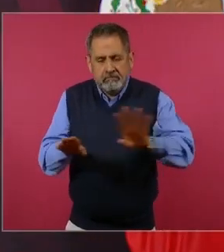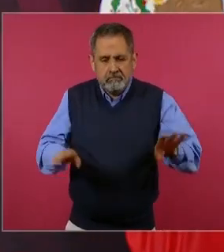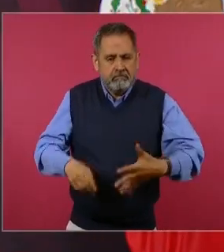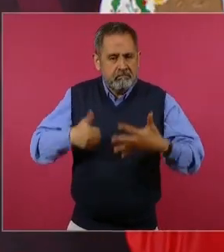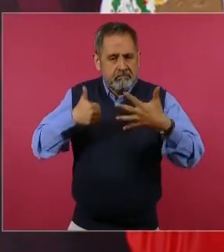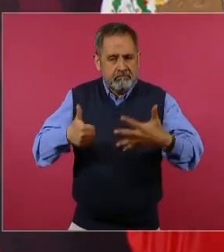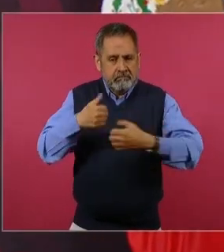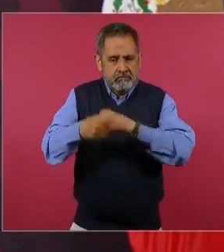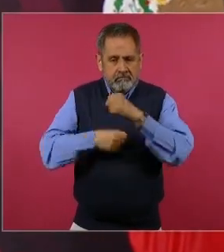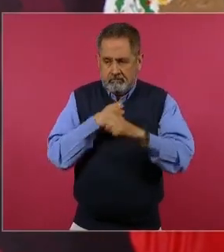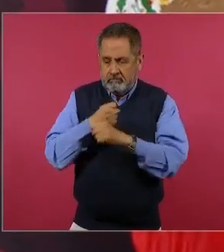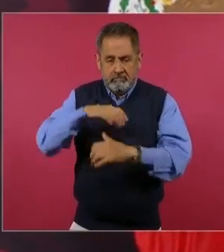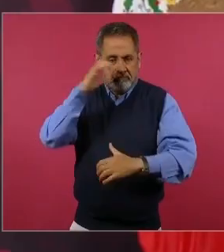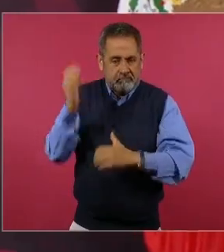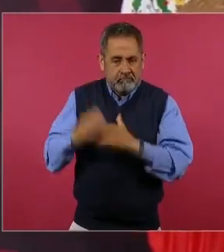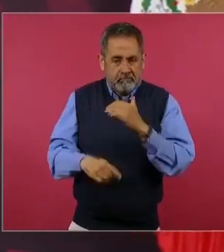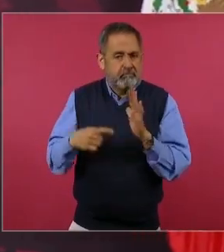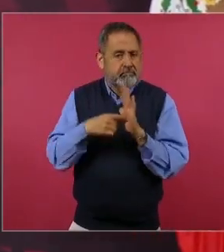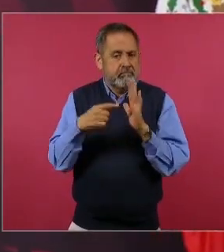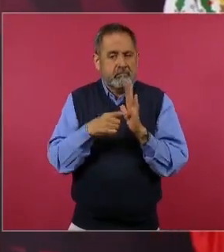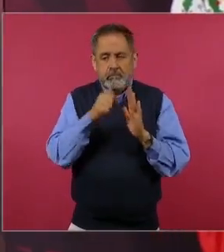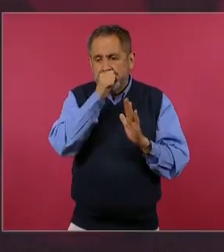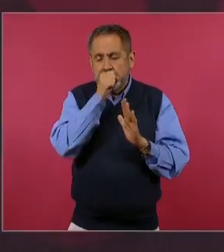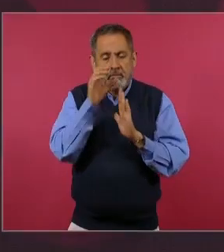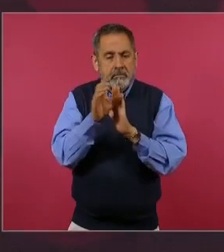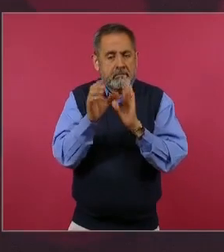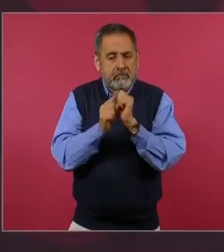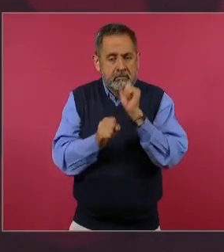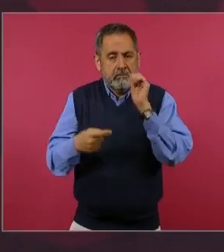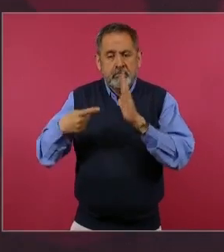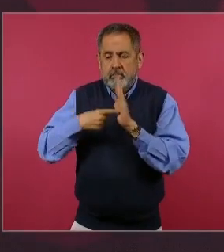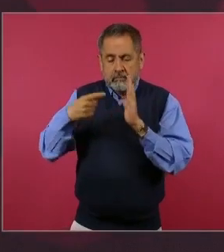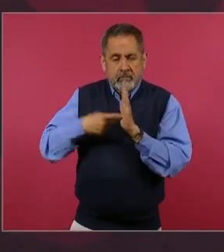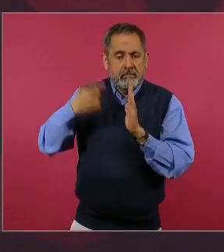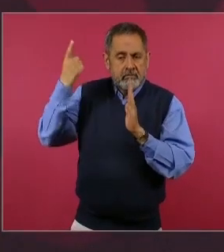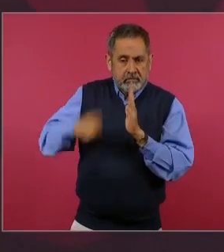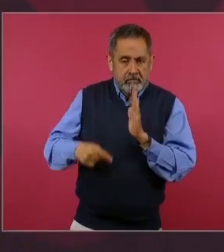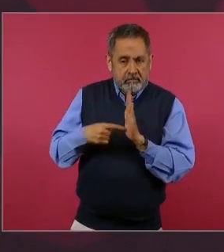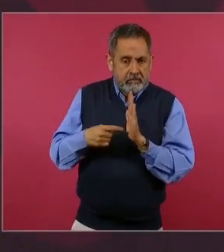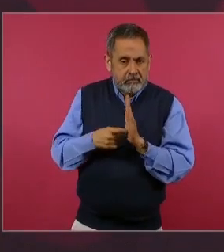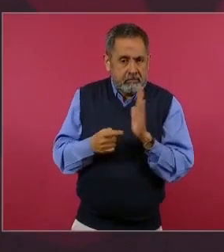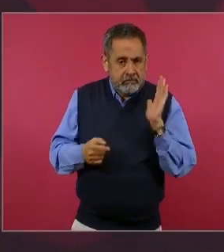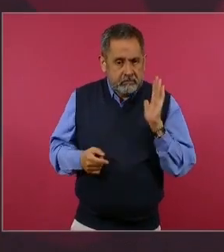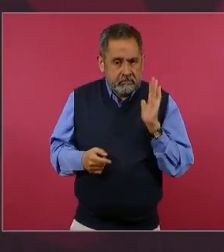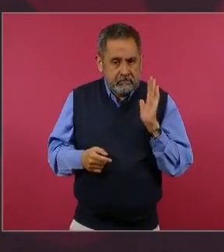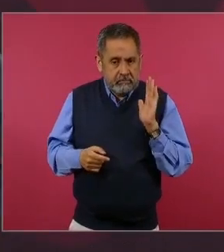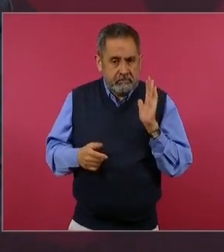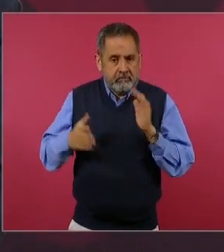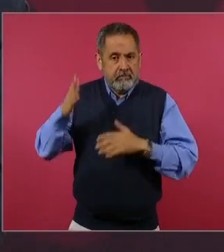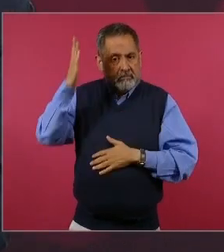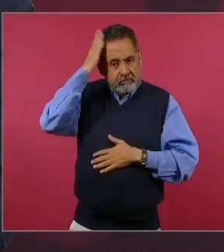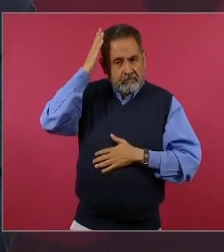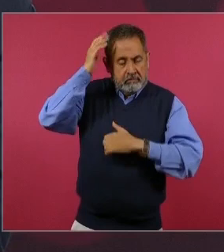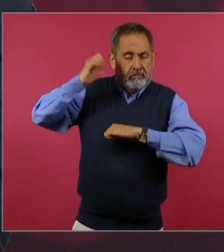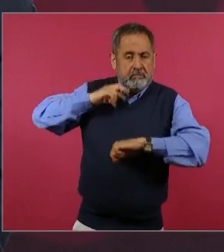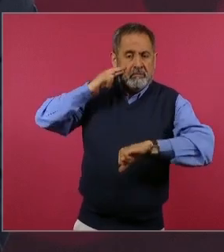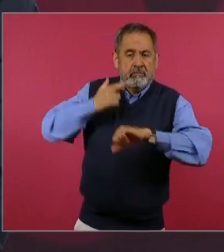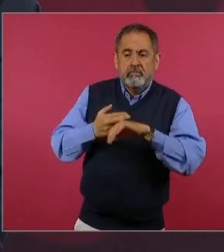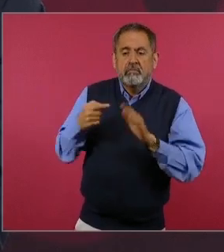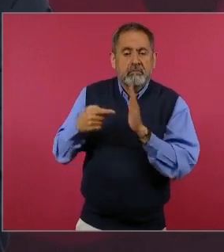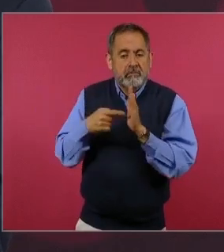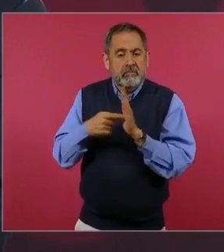6 años que, como lo establece la Constitución, la titular del Ejecutivo,